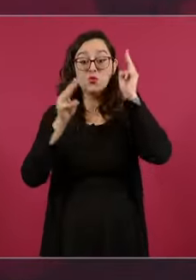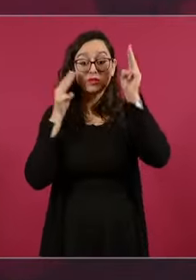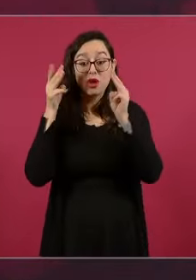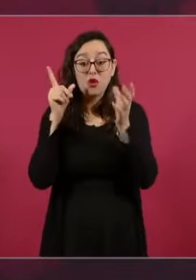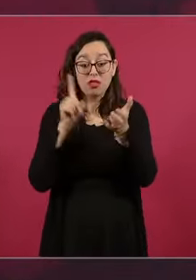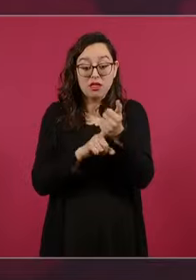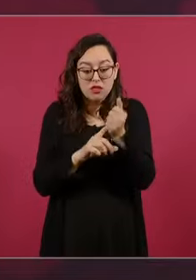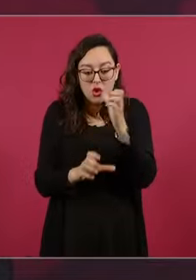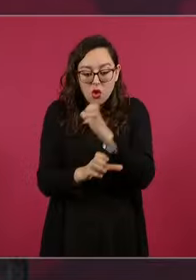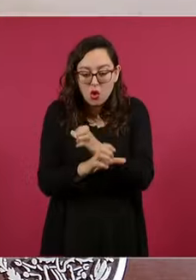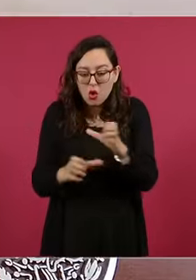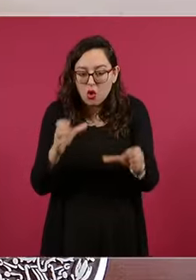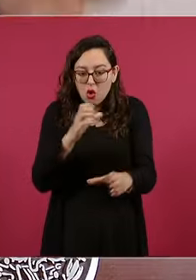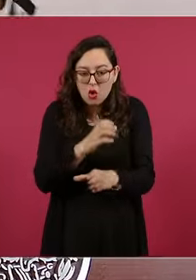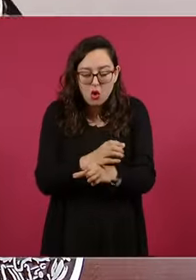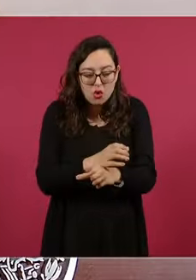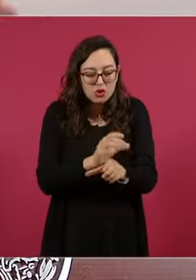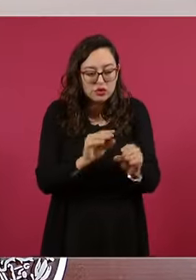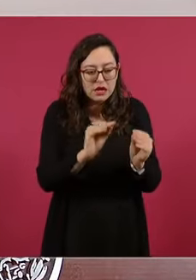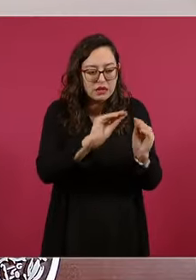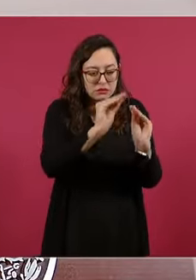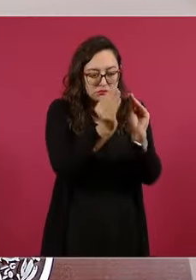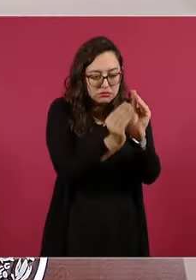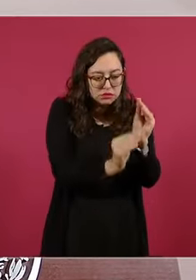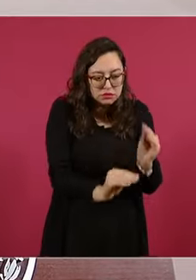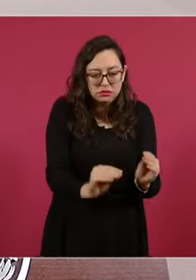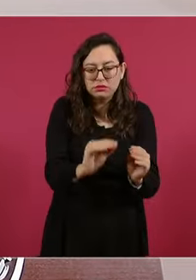piezas, toda la parte